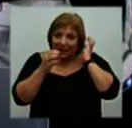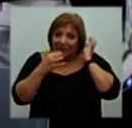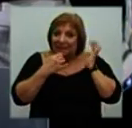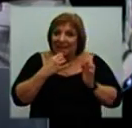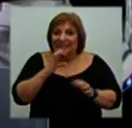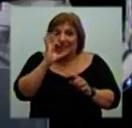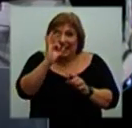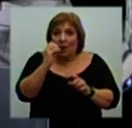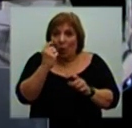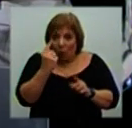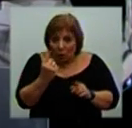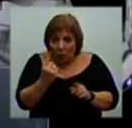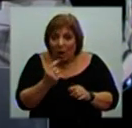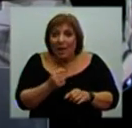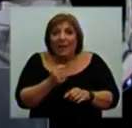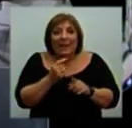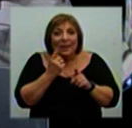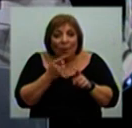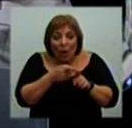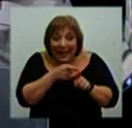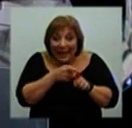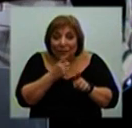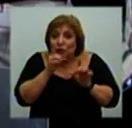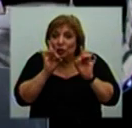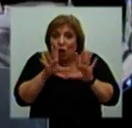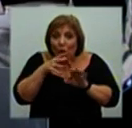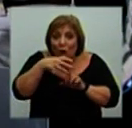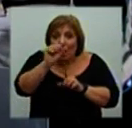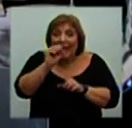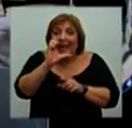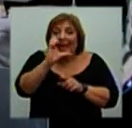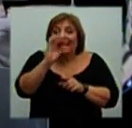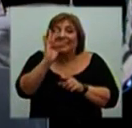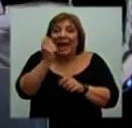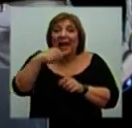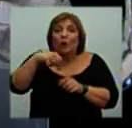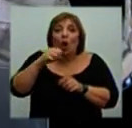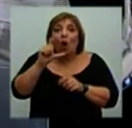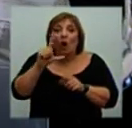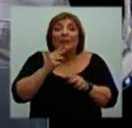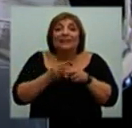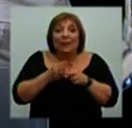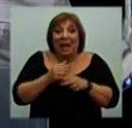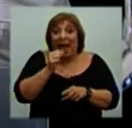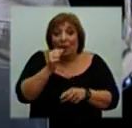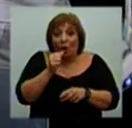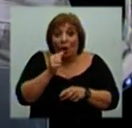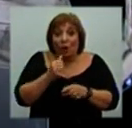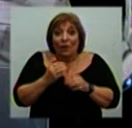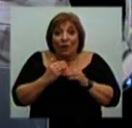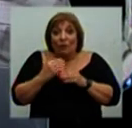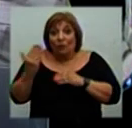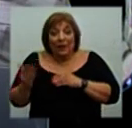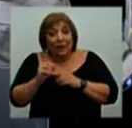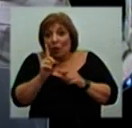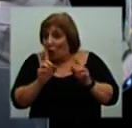positivo alcoh solo detectan el etanol que es el alcohol que se ingiere desde fuera del organismo no se